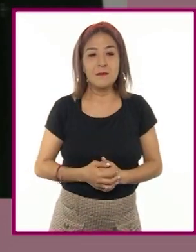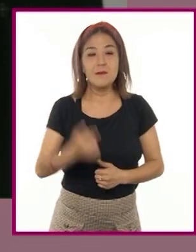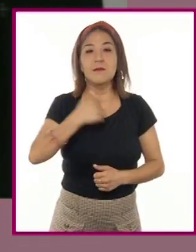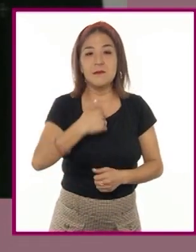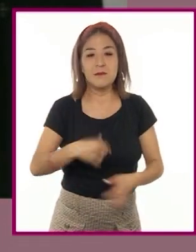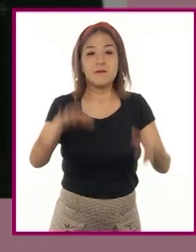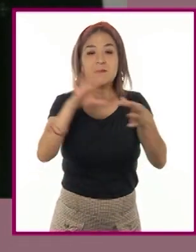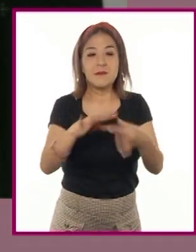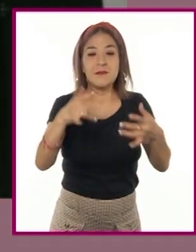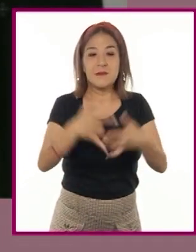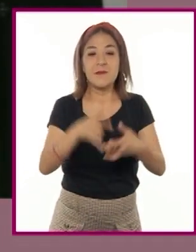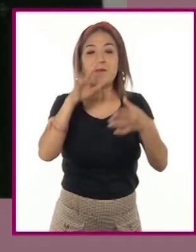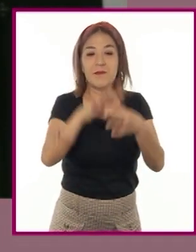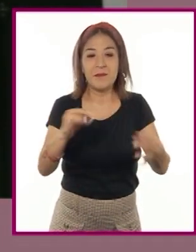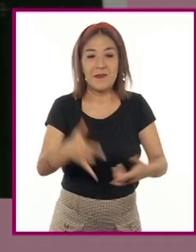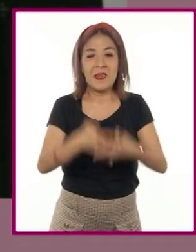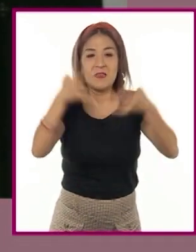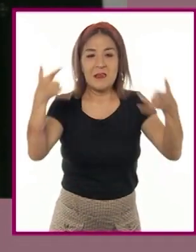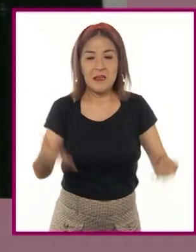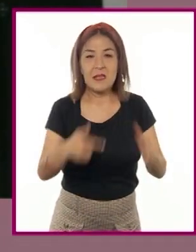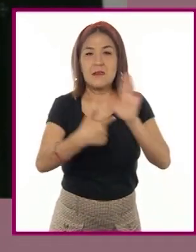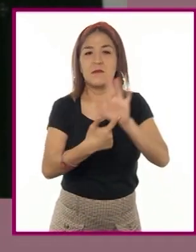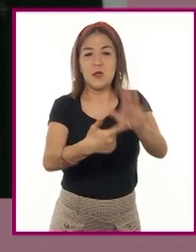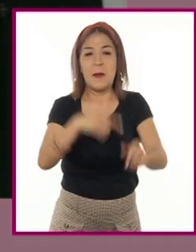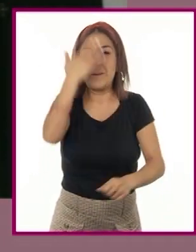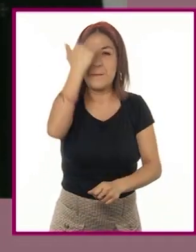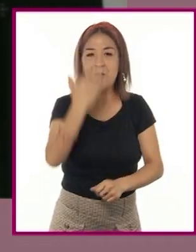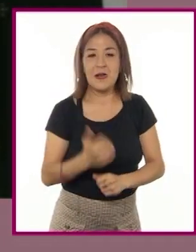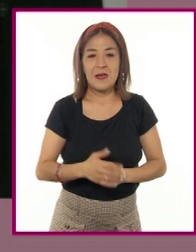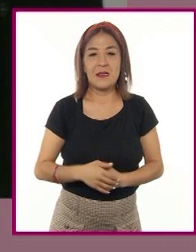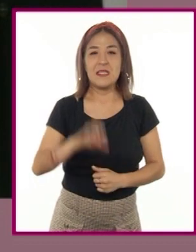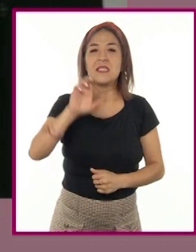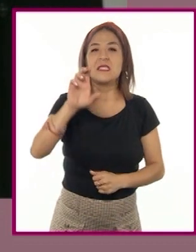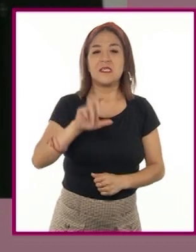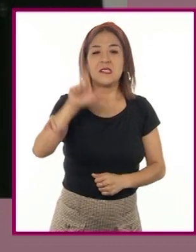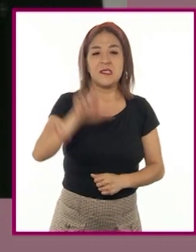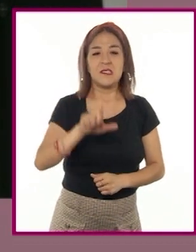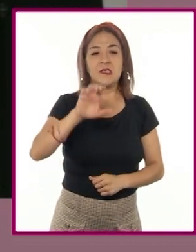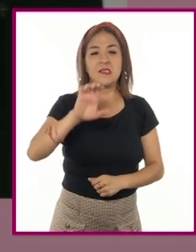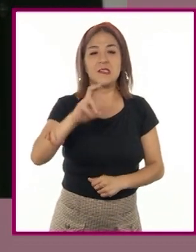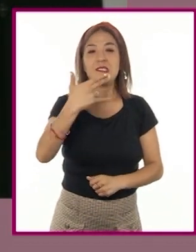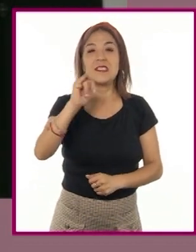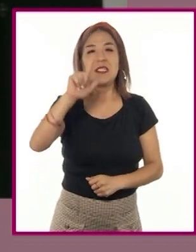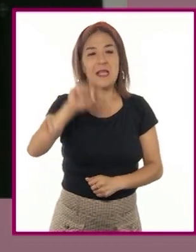que les daré aparece en otro libro maya titulado Chilam Balam de Chumayel.